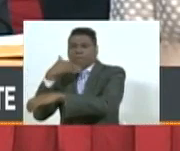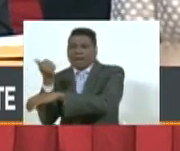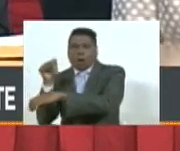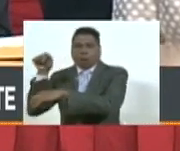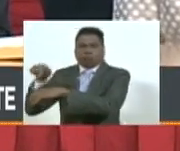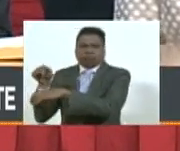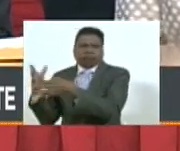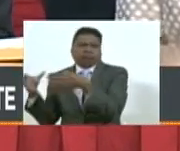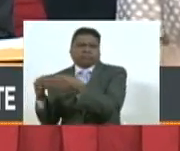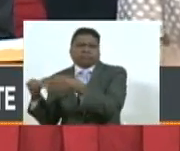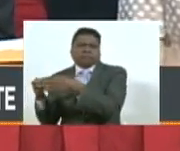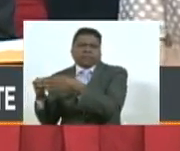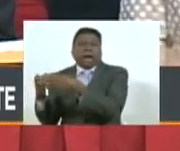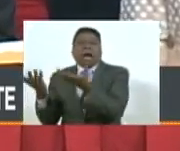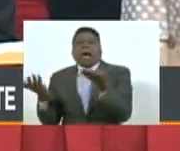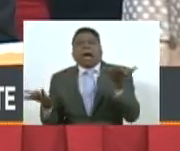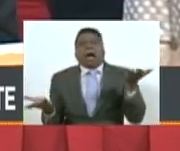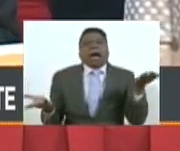vez de dirimir